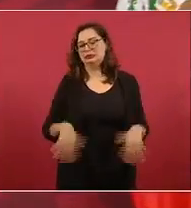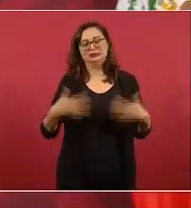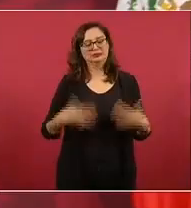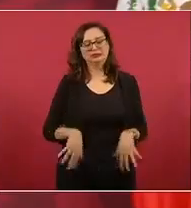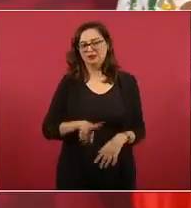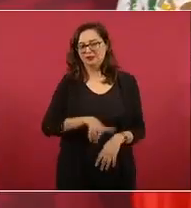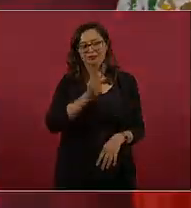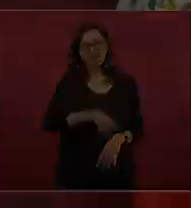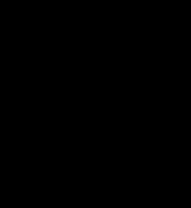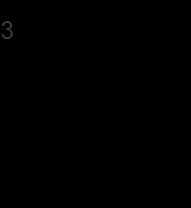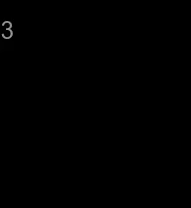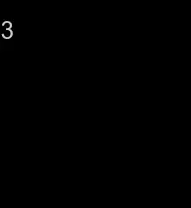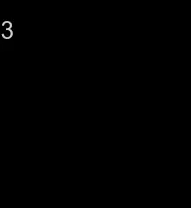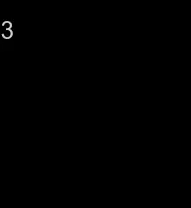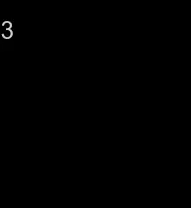retrógrada.